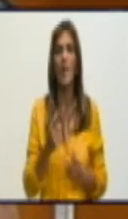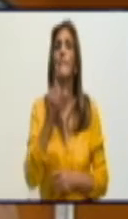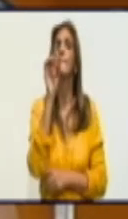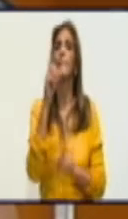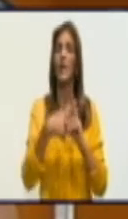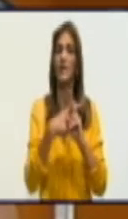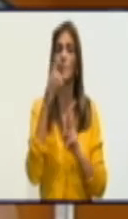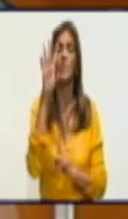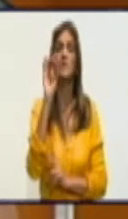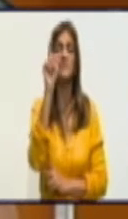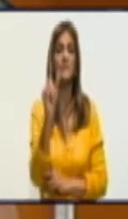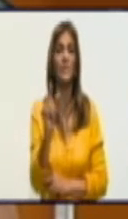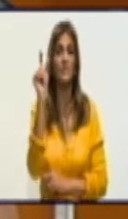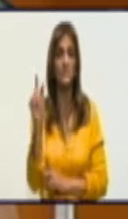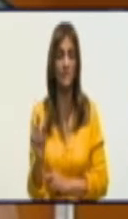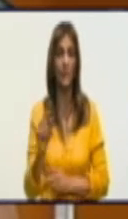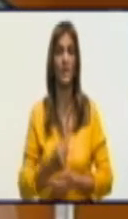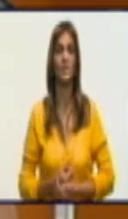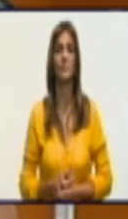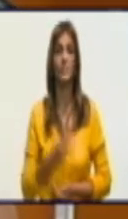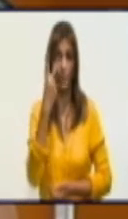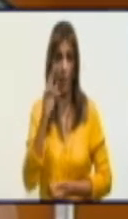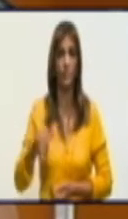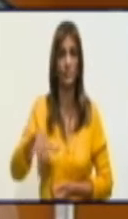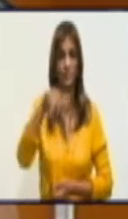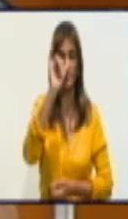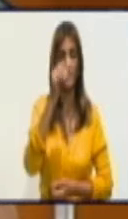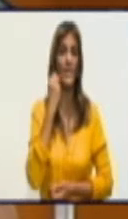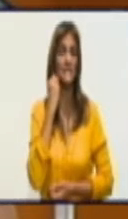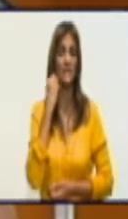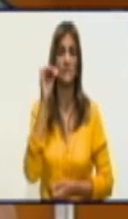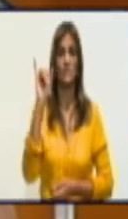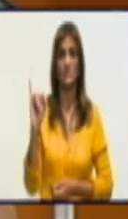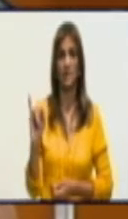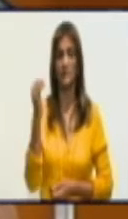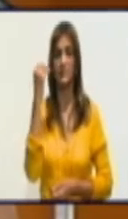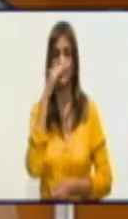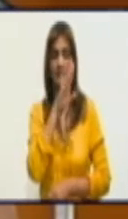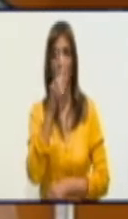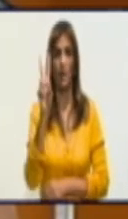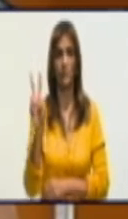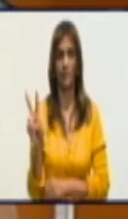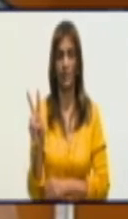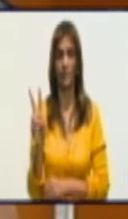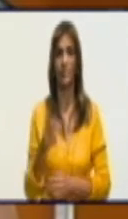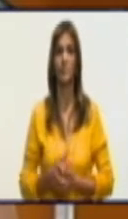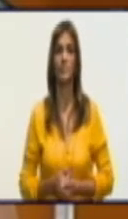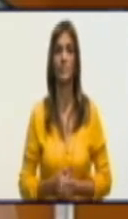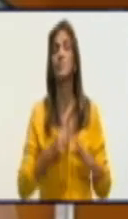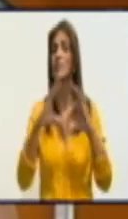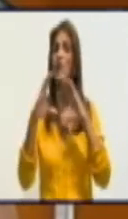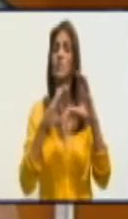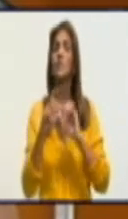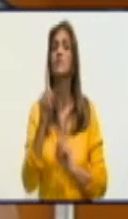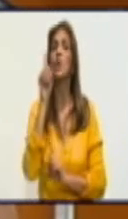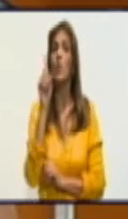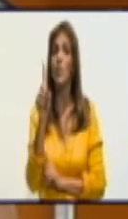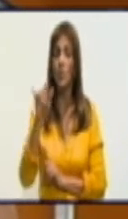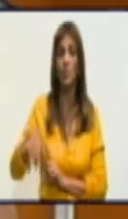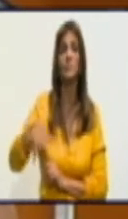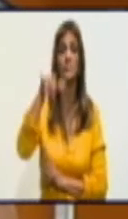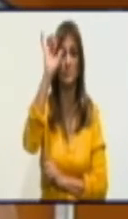casos, de los 15, 2 importados, Manzanillo con 6, Guisa con 2 y Cauto Cristo con 1 importado,